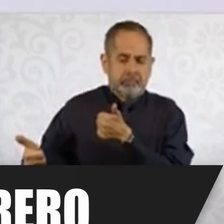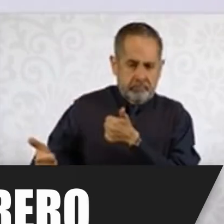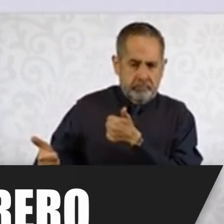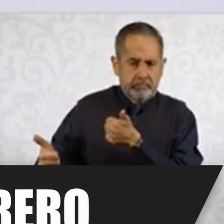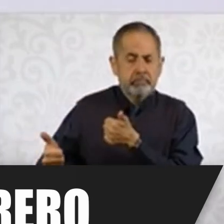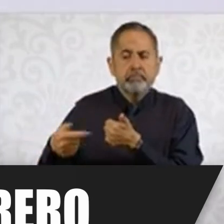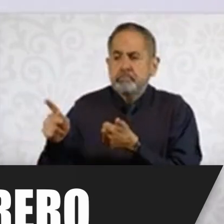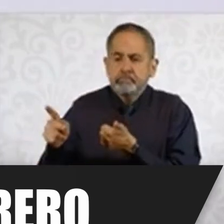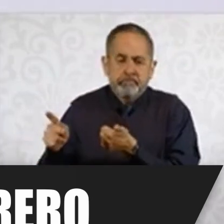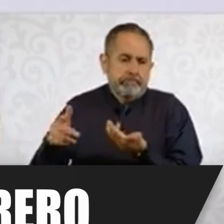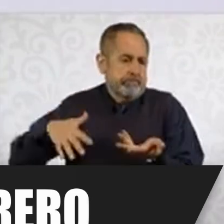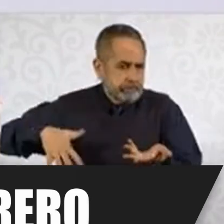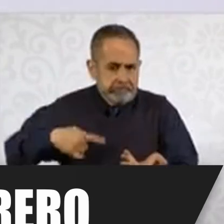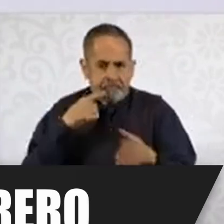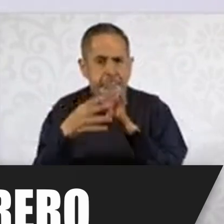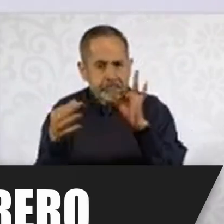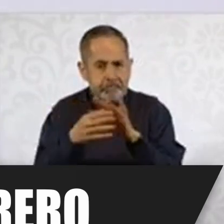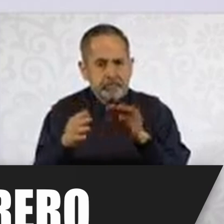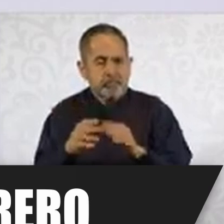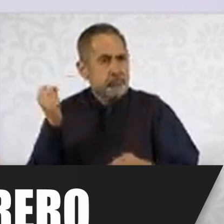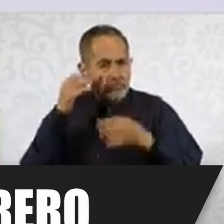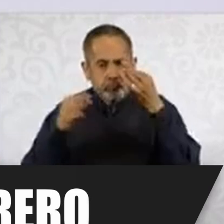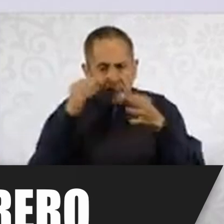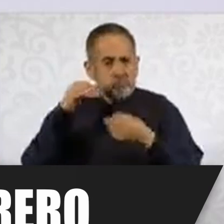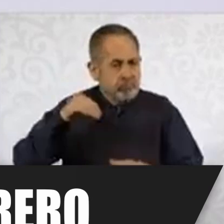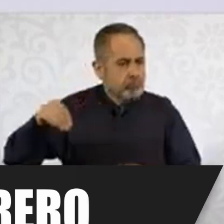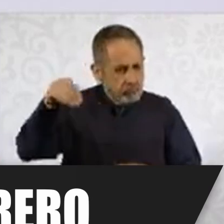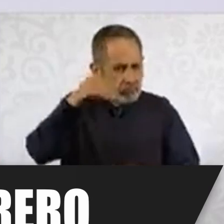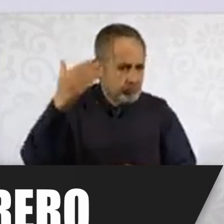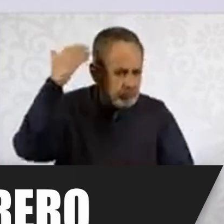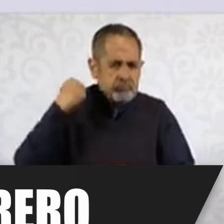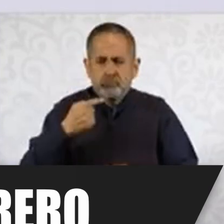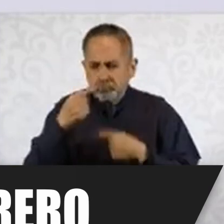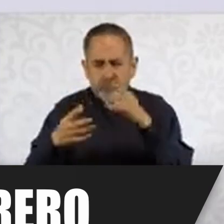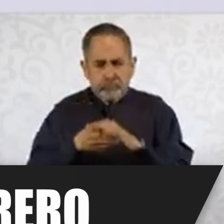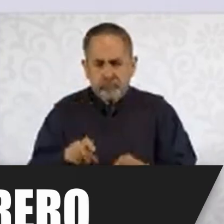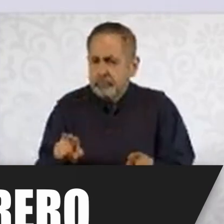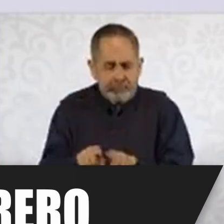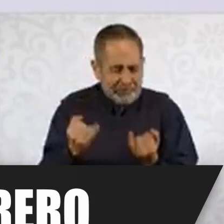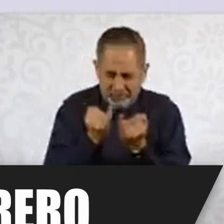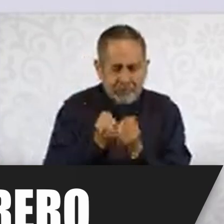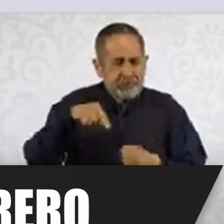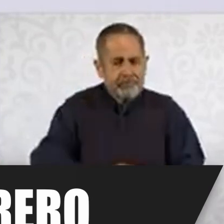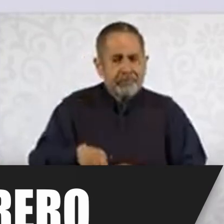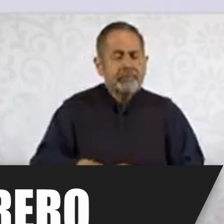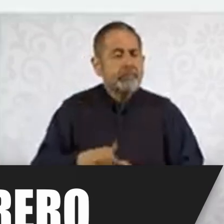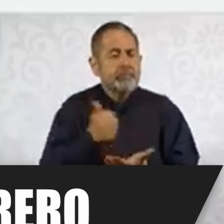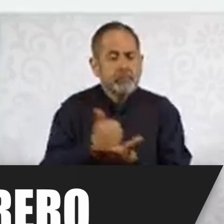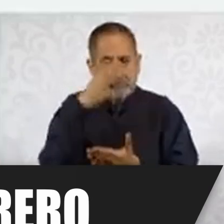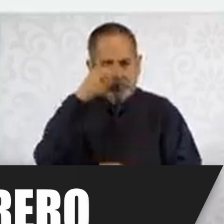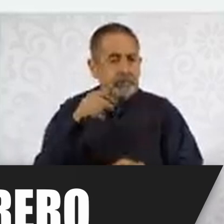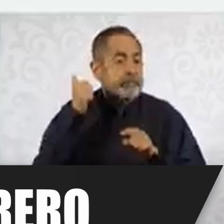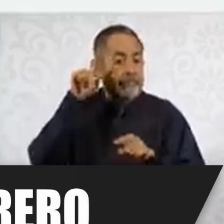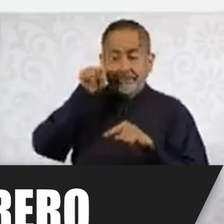pero como lo manifesté desde su momento en la campaña, como lo hacíamos en el gobierno de la ciudad cuando Ernestina Godoy era